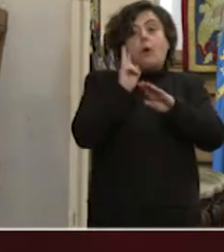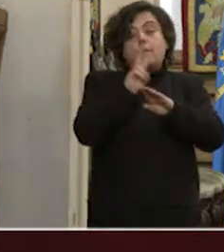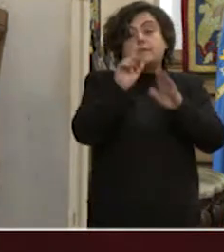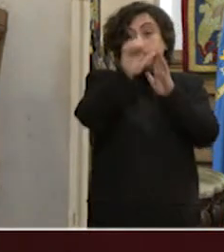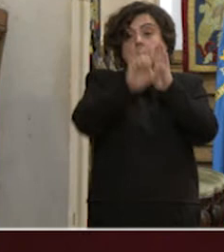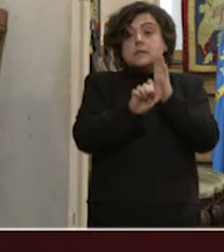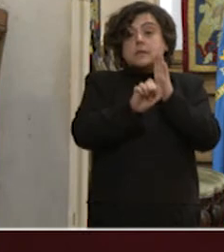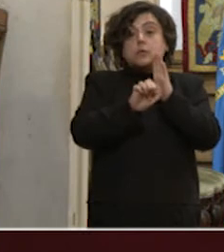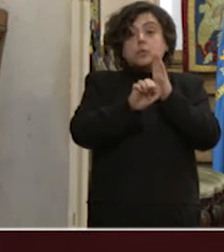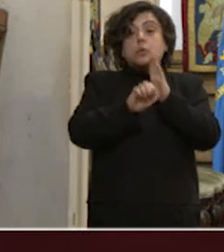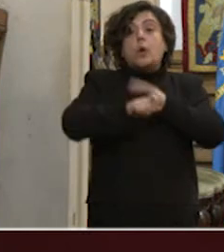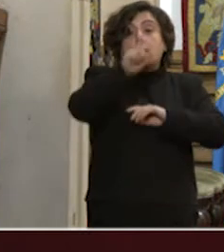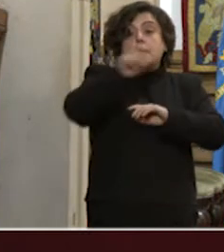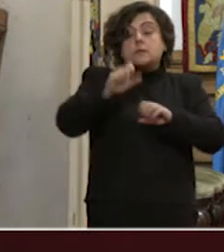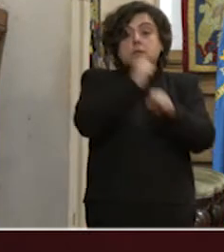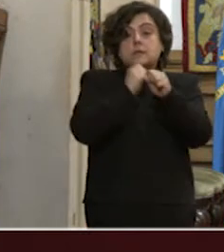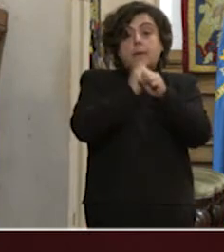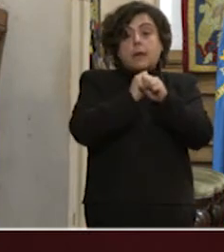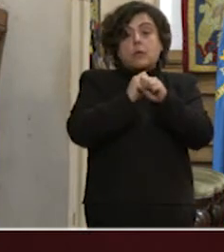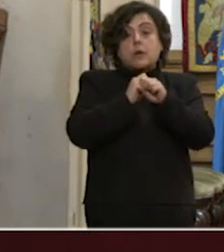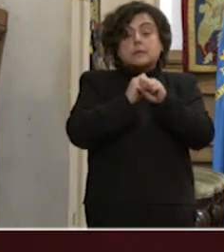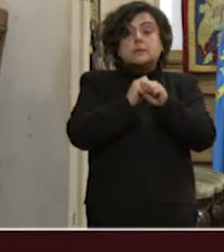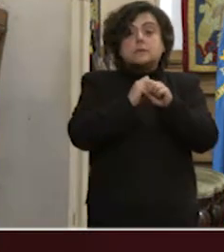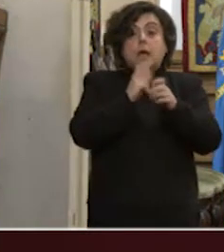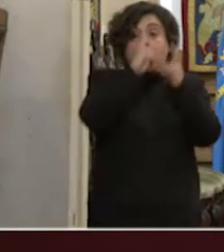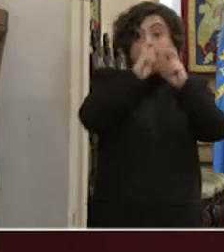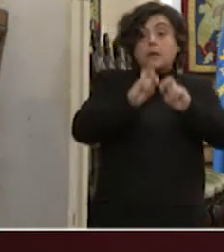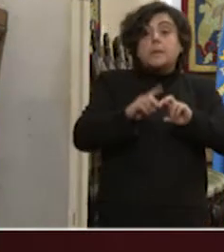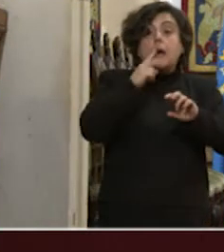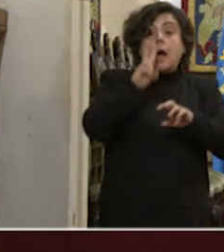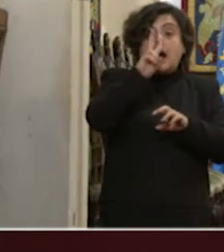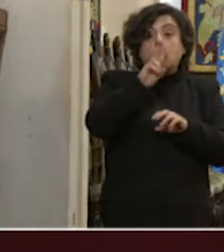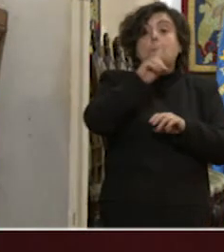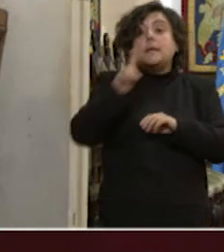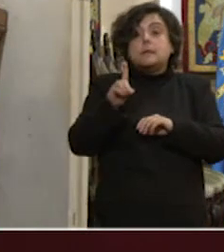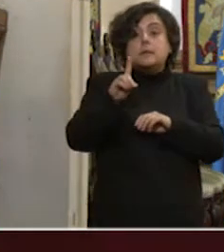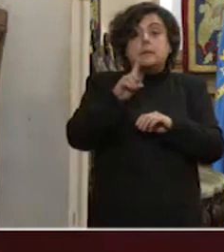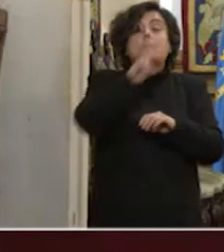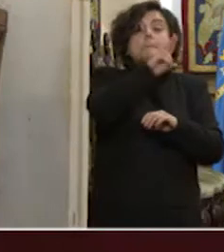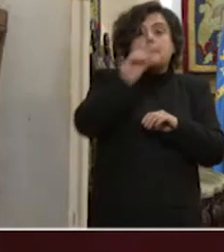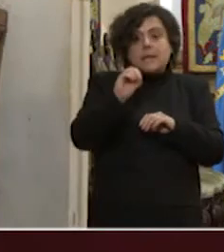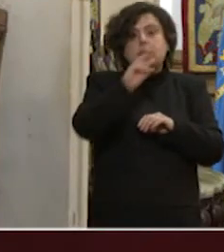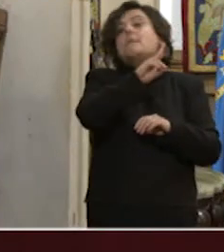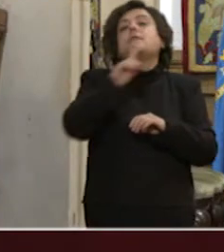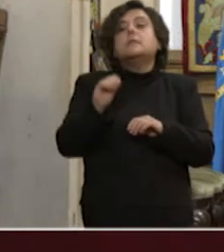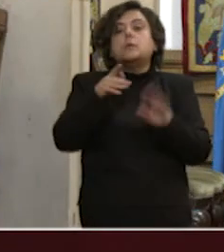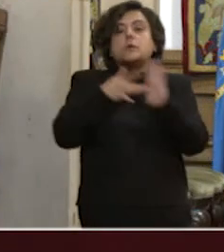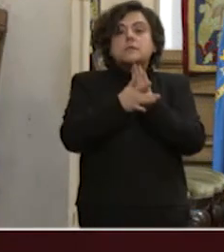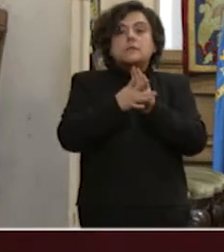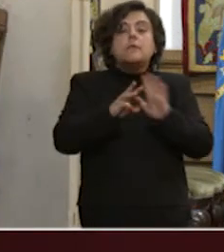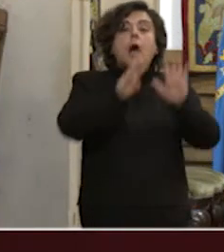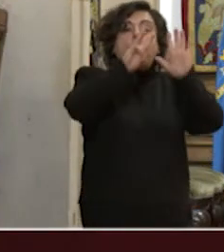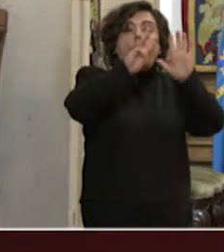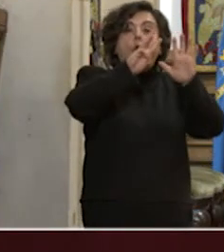del Personal Investigador en Formación para los años 2019, 2020 y 2021, que ascienden a más de 800.000